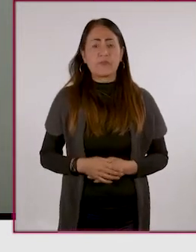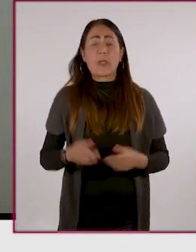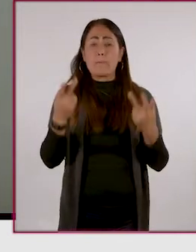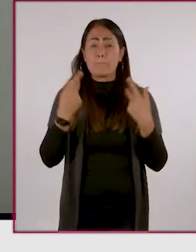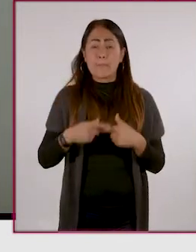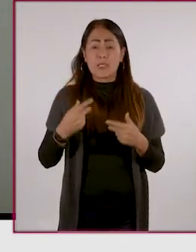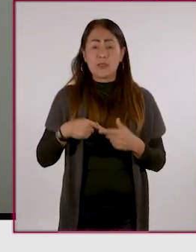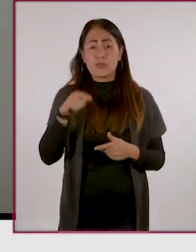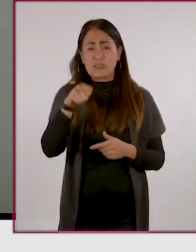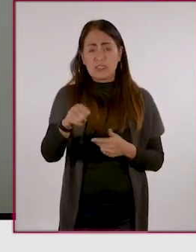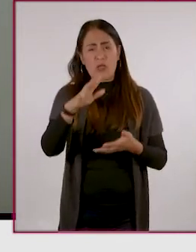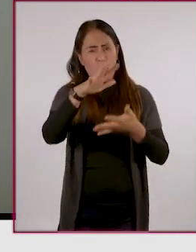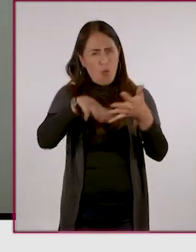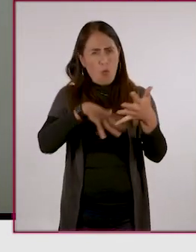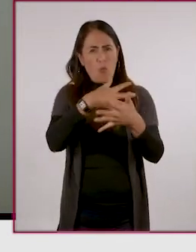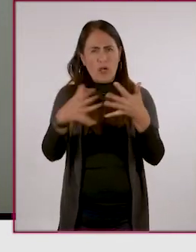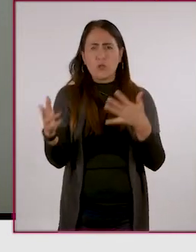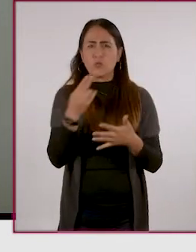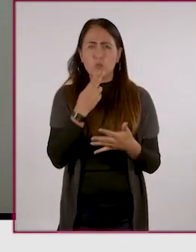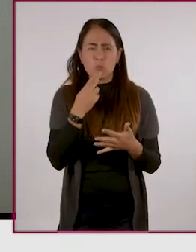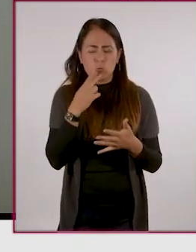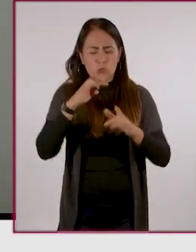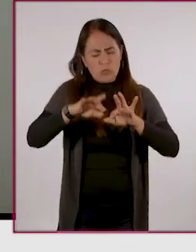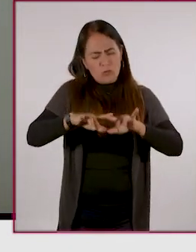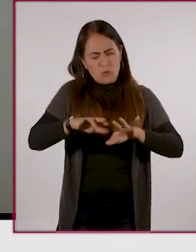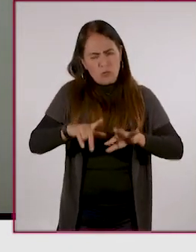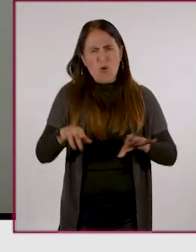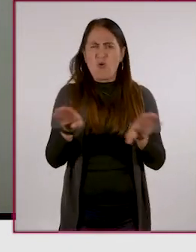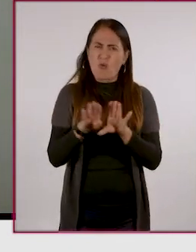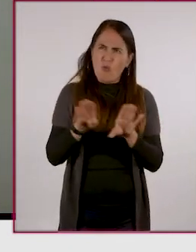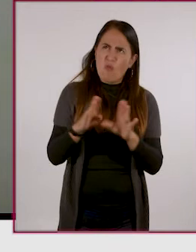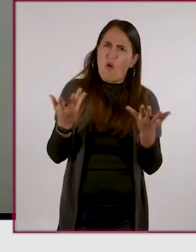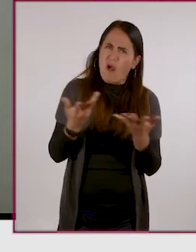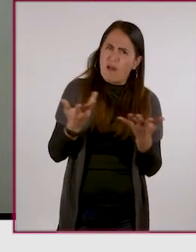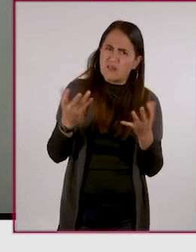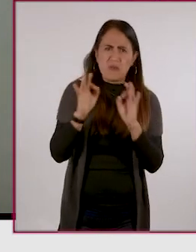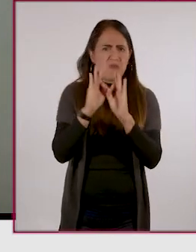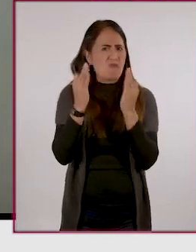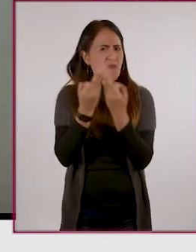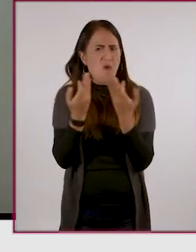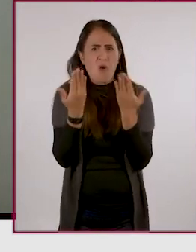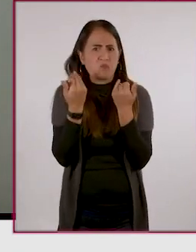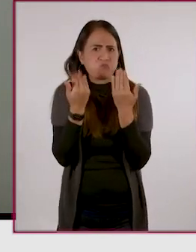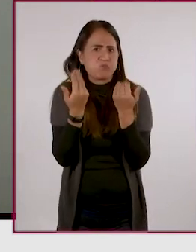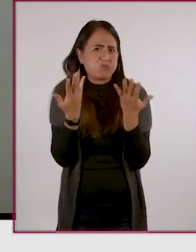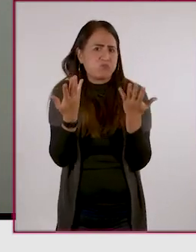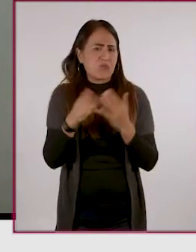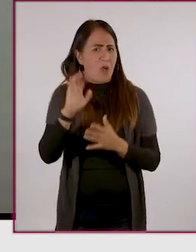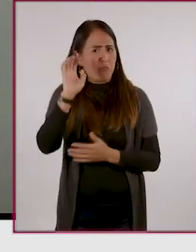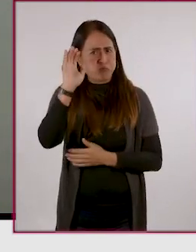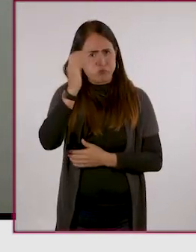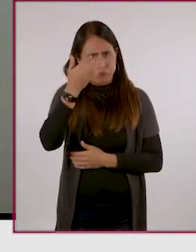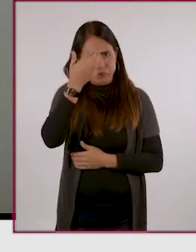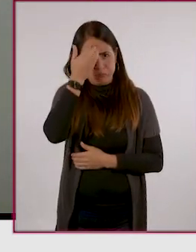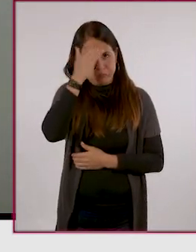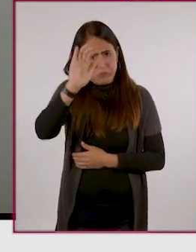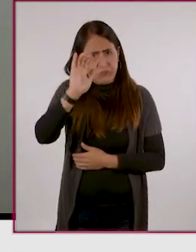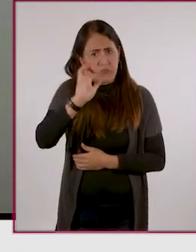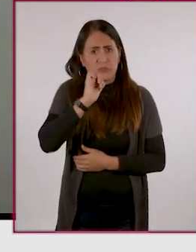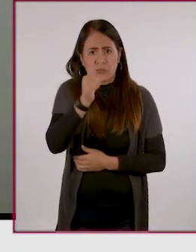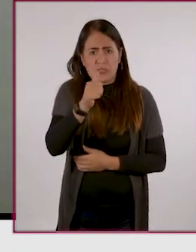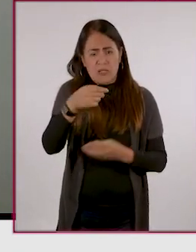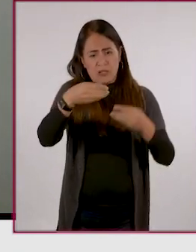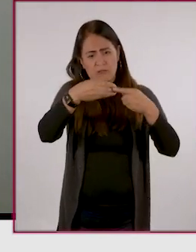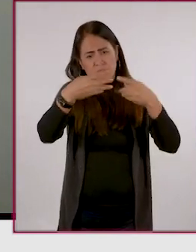que ocupan las hojas, pues a veces desconocen cómo realizar ciertos procedimientos y desconocen estas